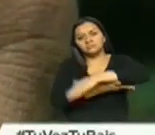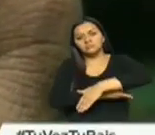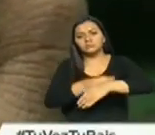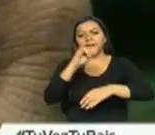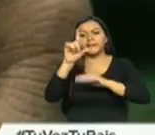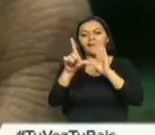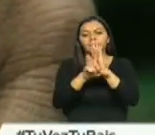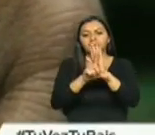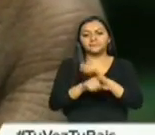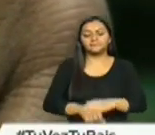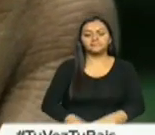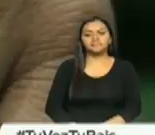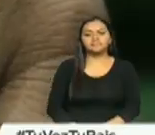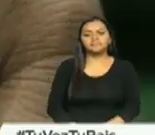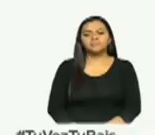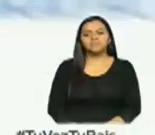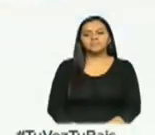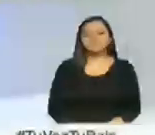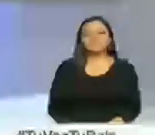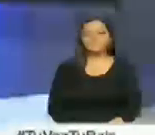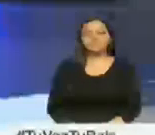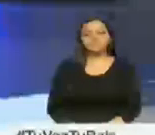caso serían los espermas del macho.